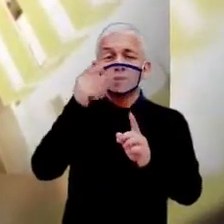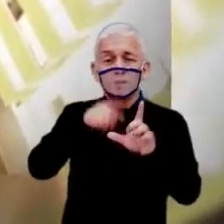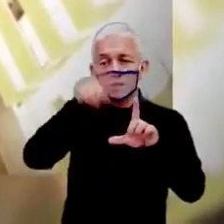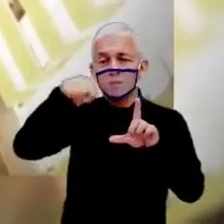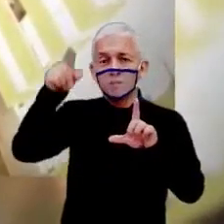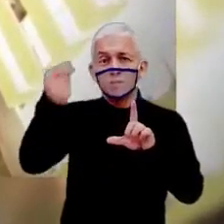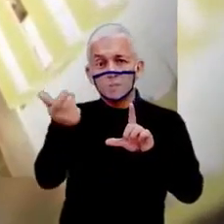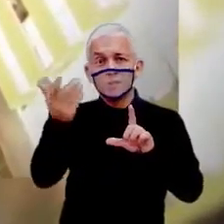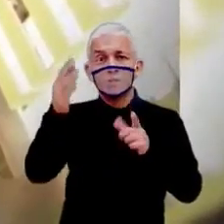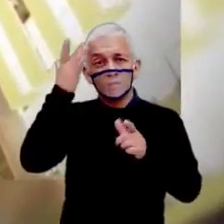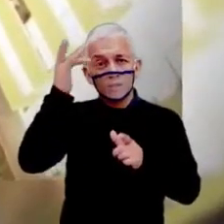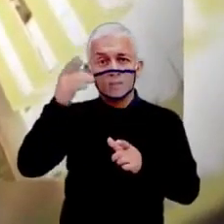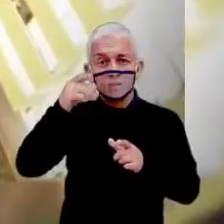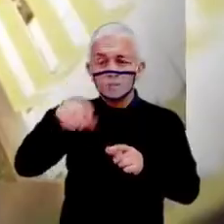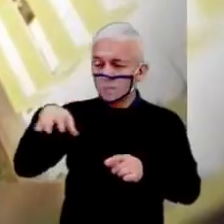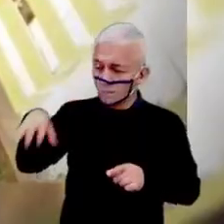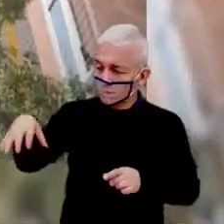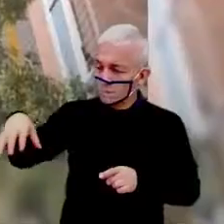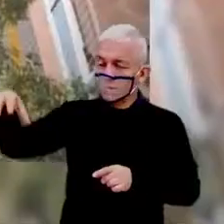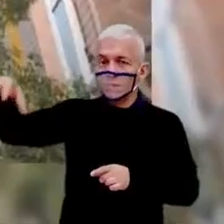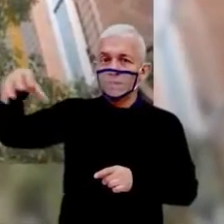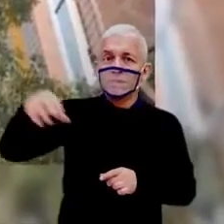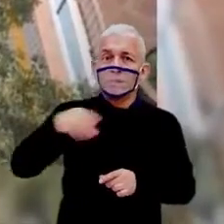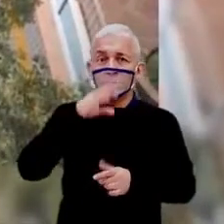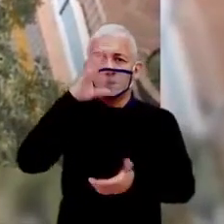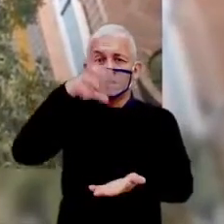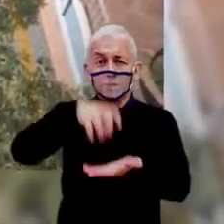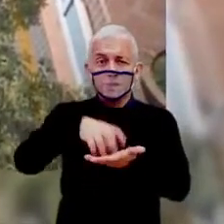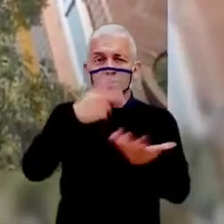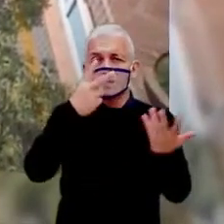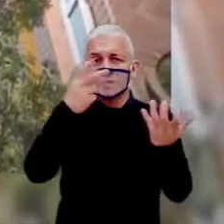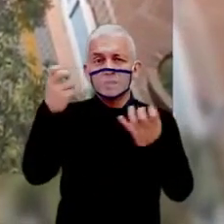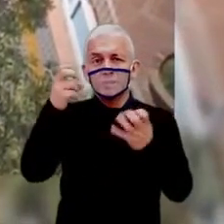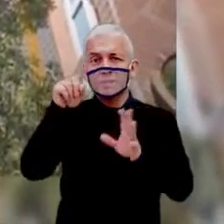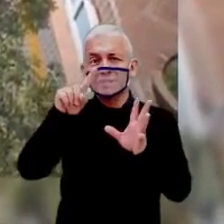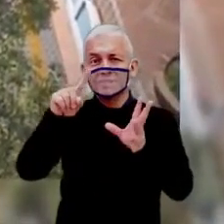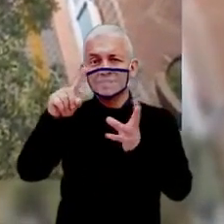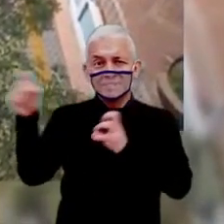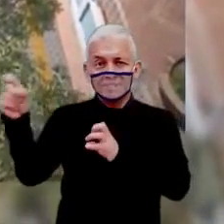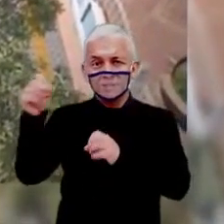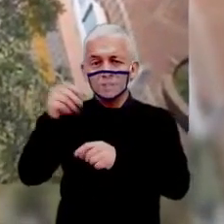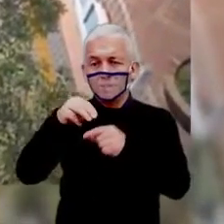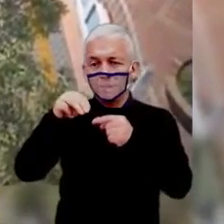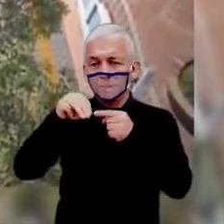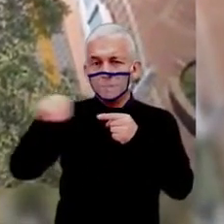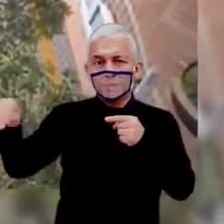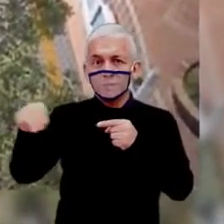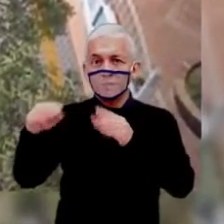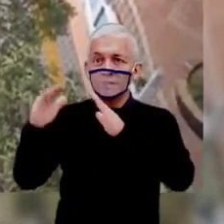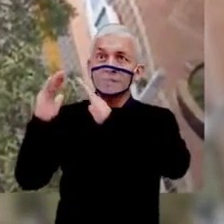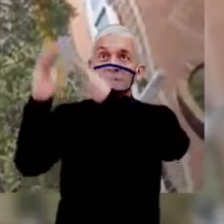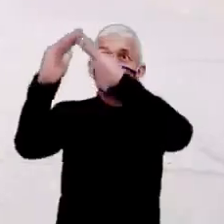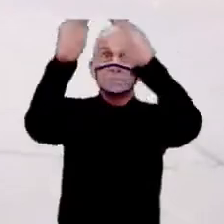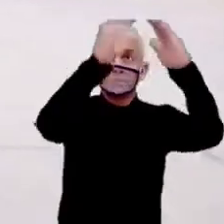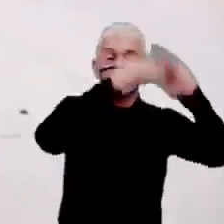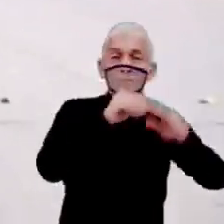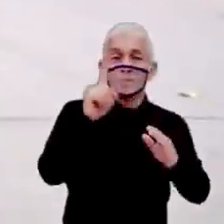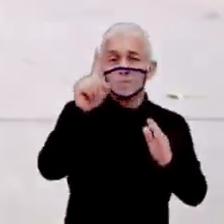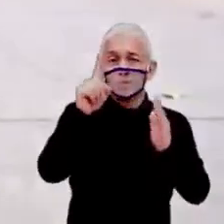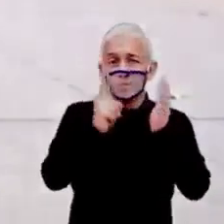ser importante, porque todos los predios que están, por ejemplo, en el barrio El Prado, que son 7.627, se van a valorizar. Están evaluados en